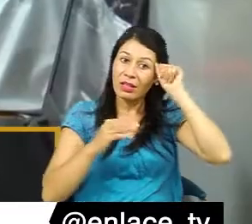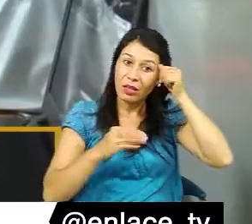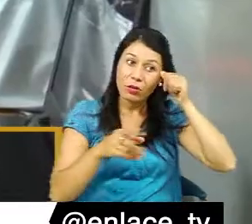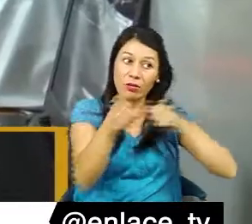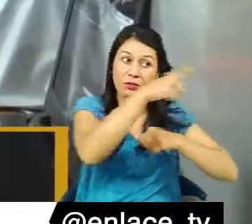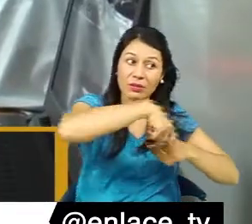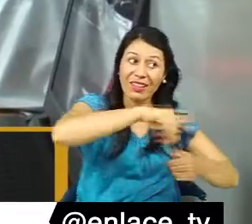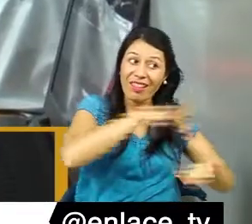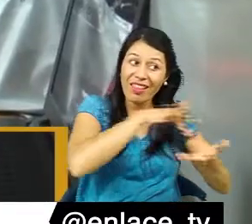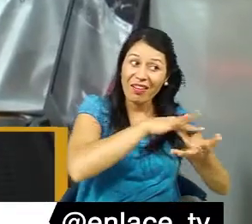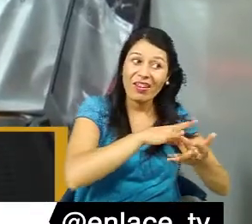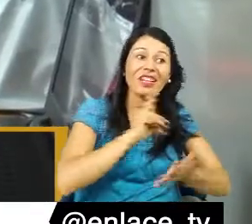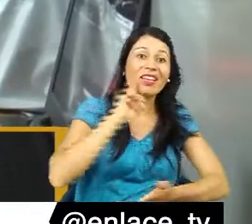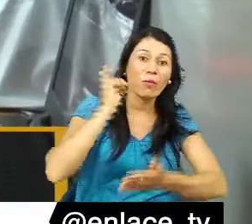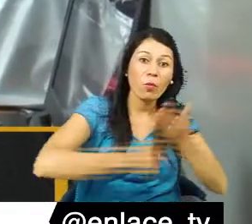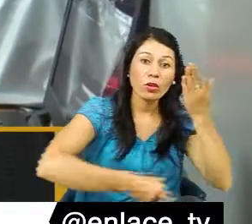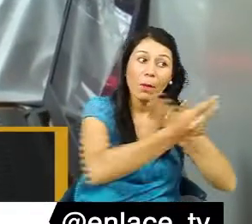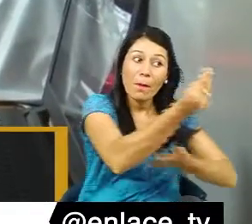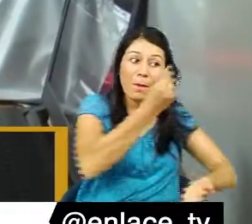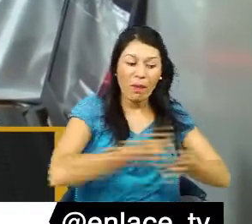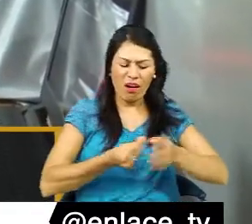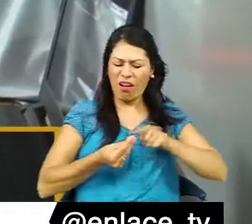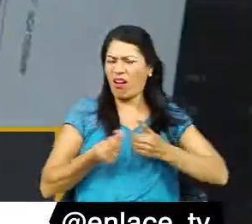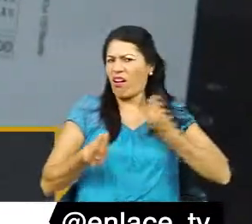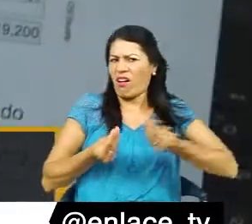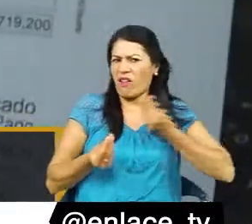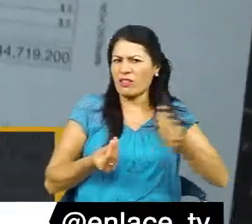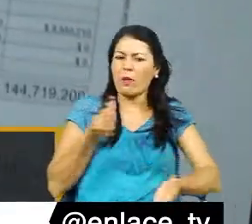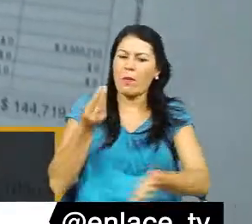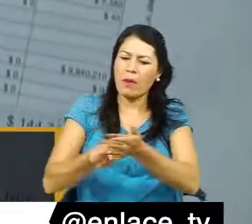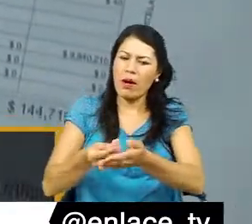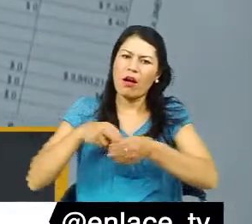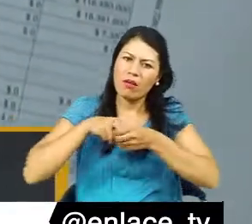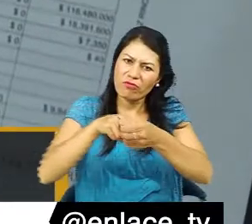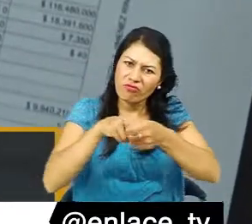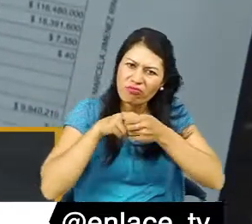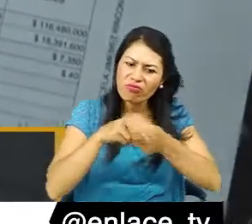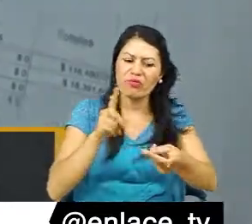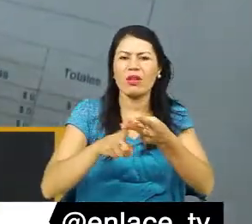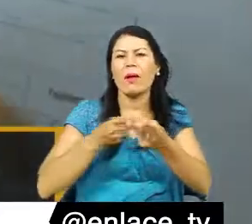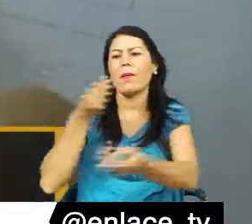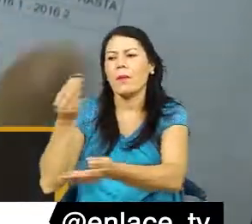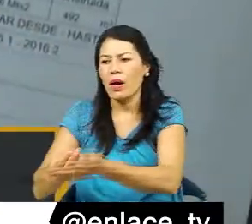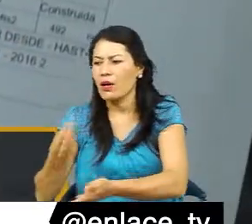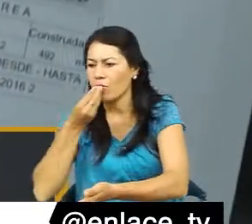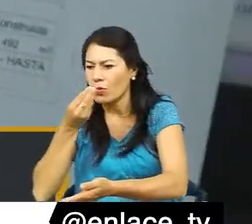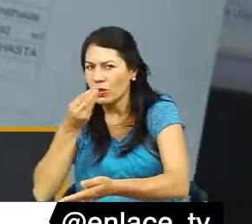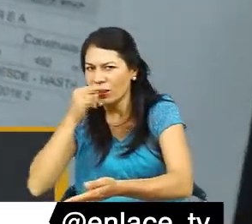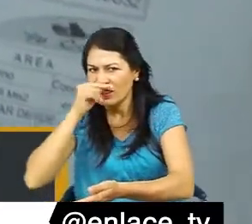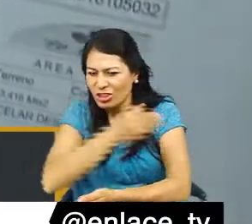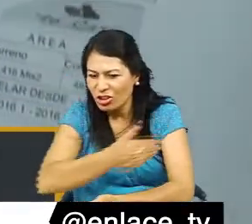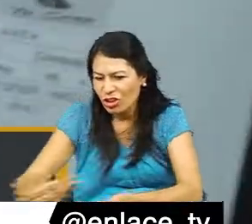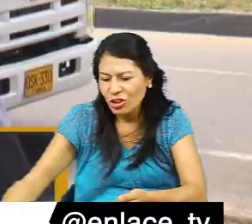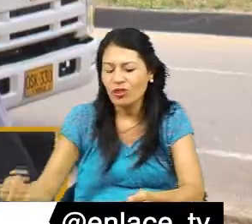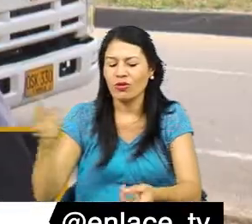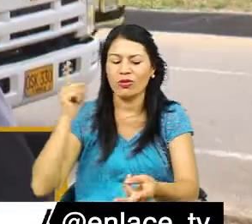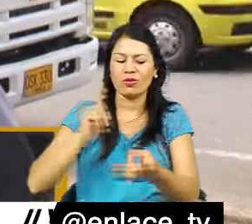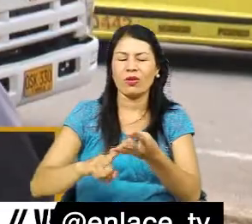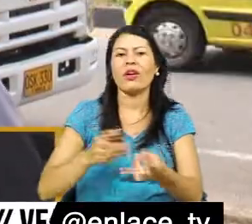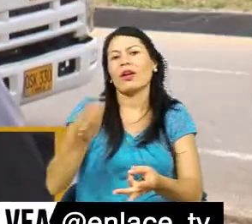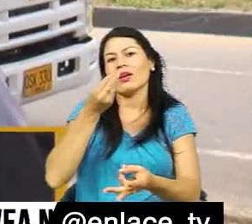las diferentes inversiones, como es el pago de transporte, alimentación escolar, todo lo que tiene que ver con el programa también de